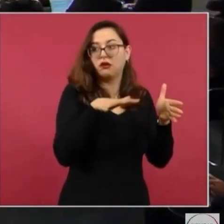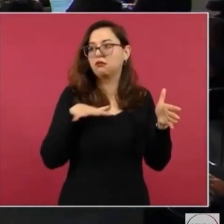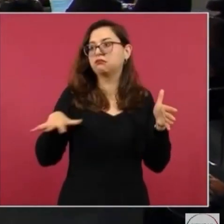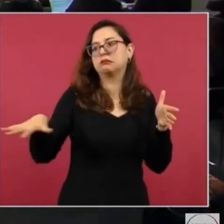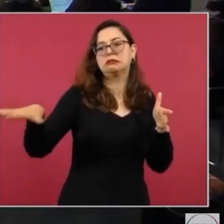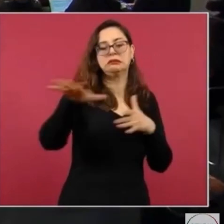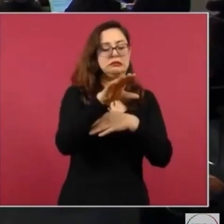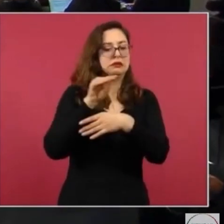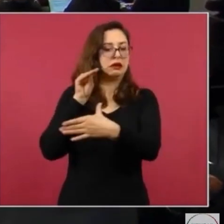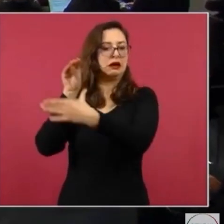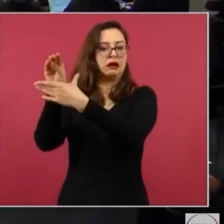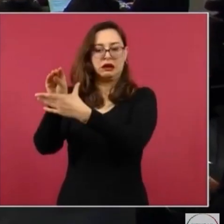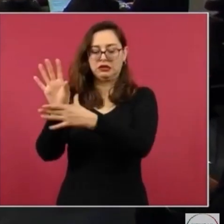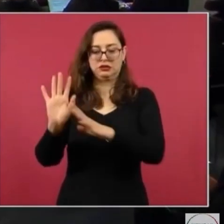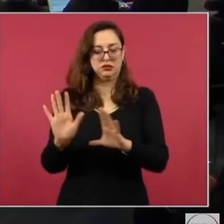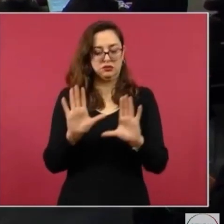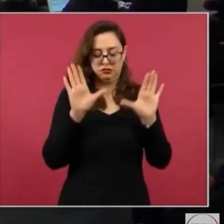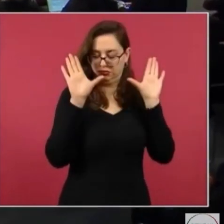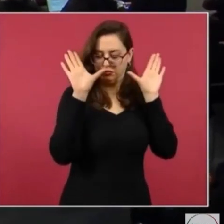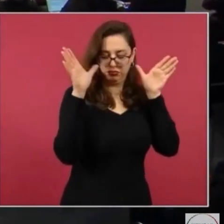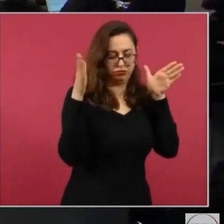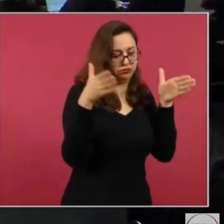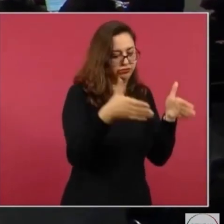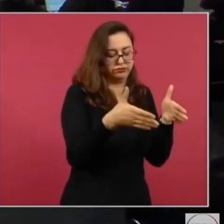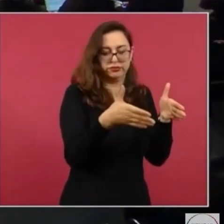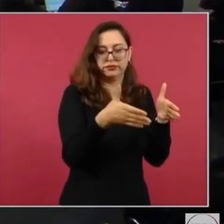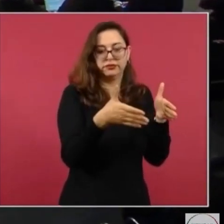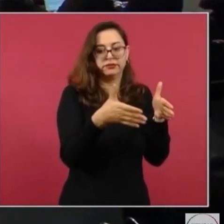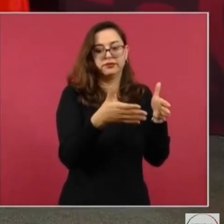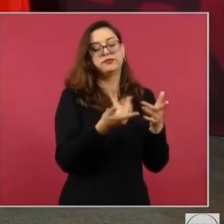manejados unos por